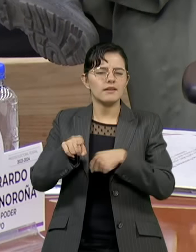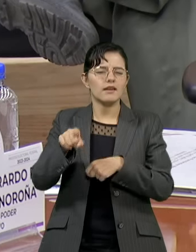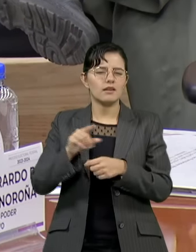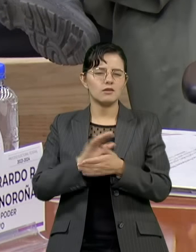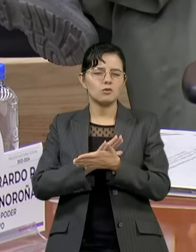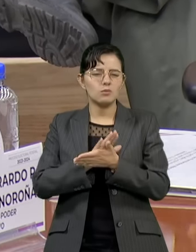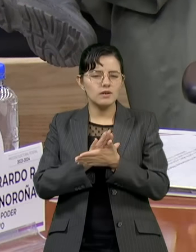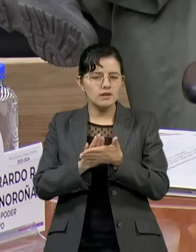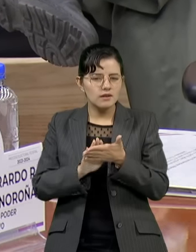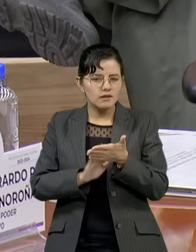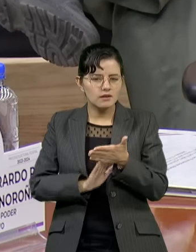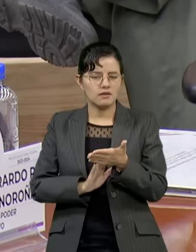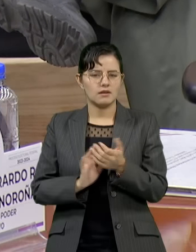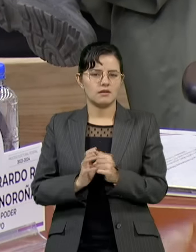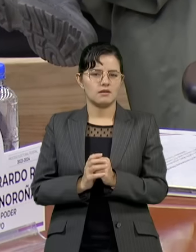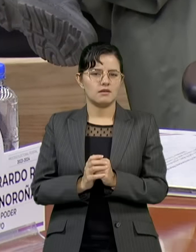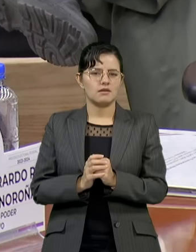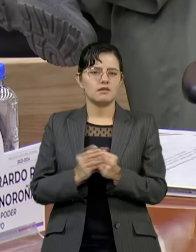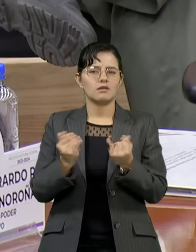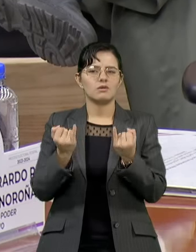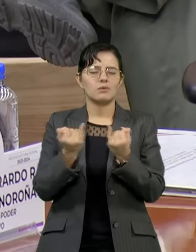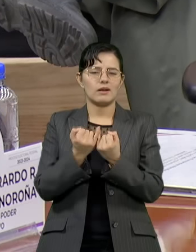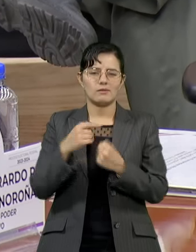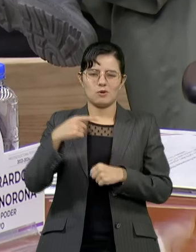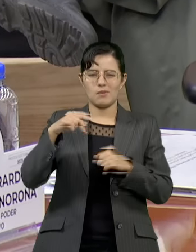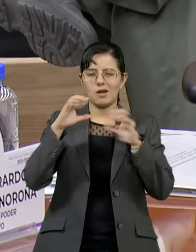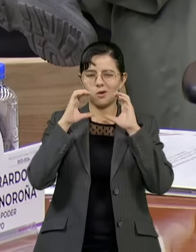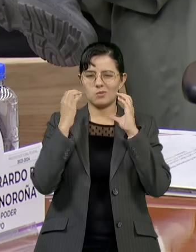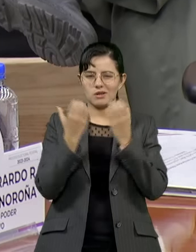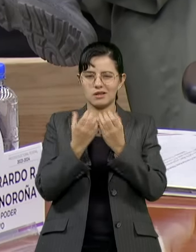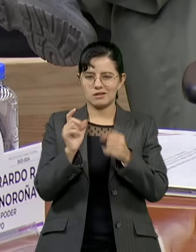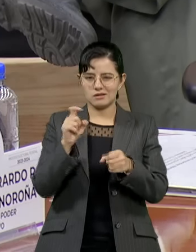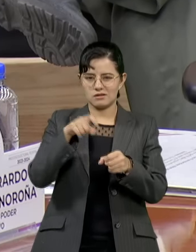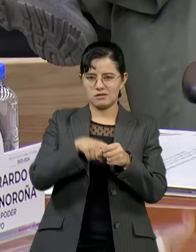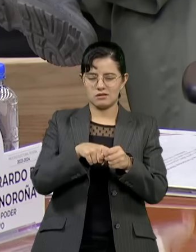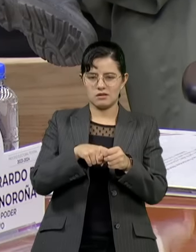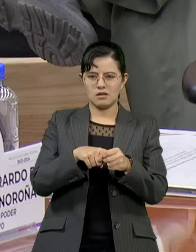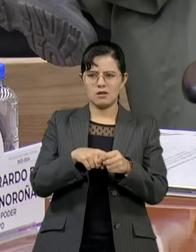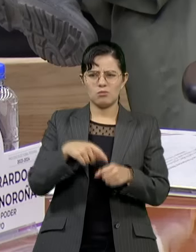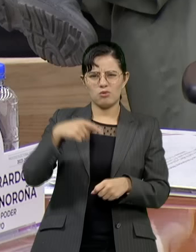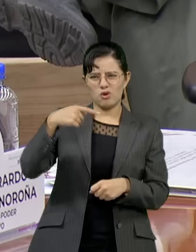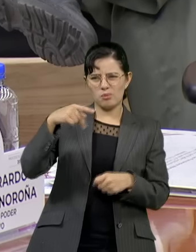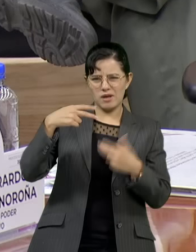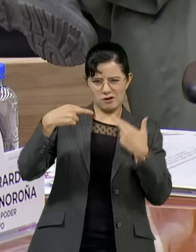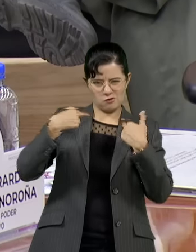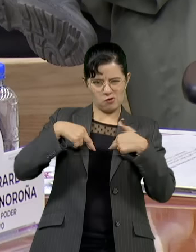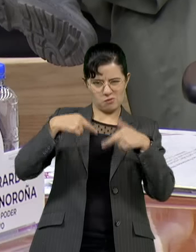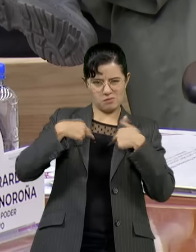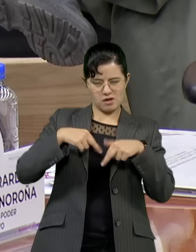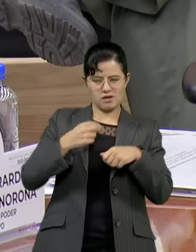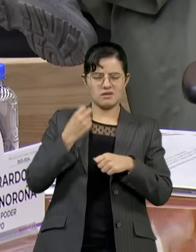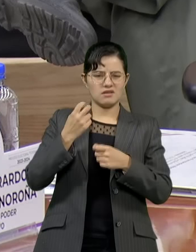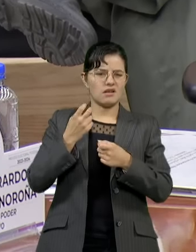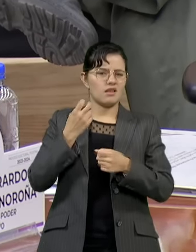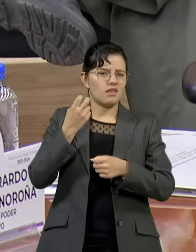diversidad y que por su físico y por su forma de la vitupera permanentemente